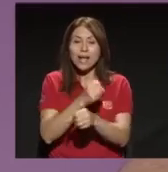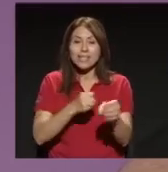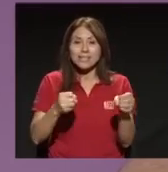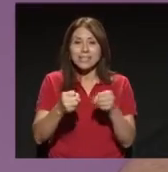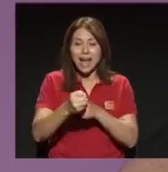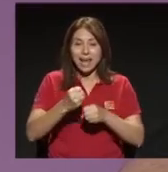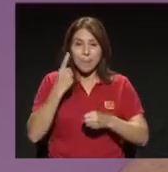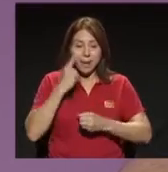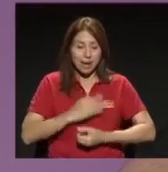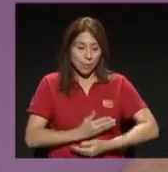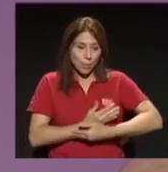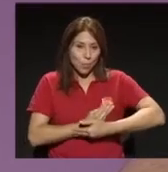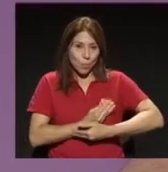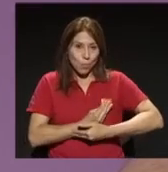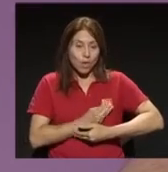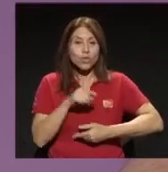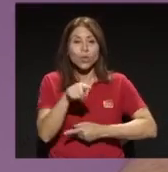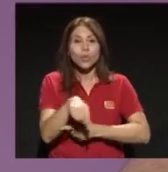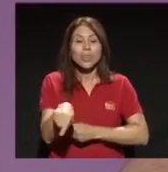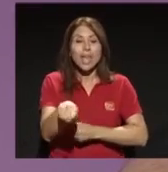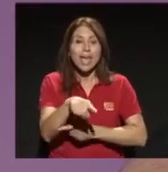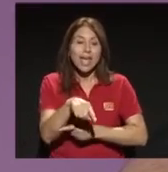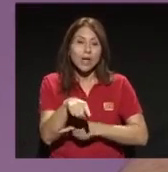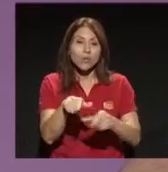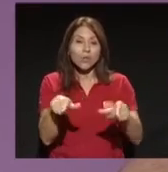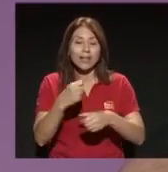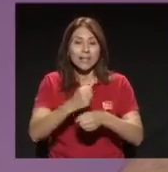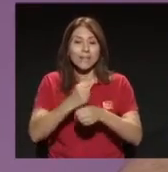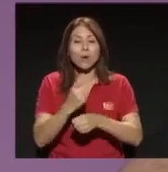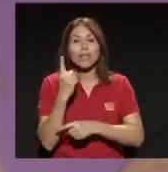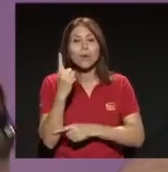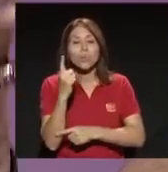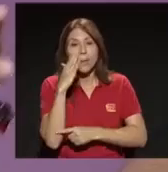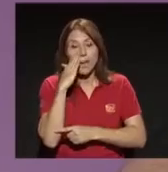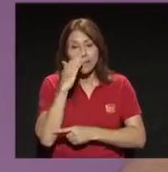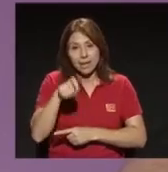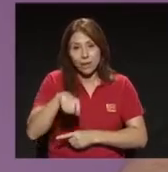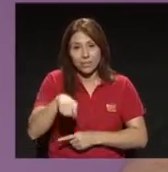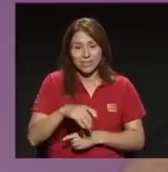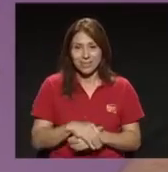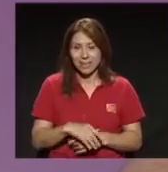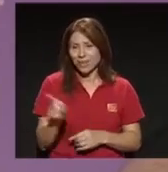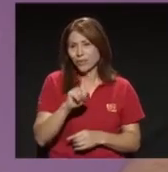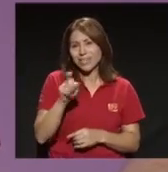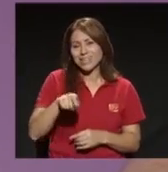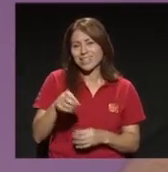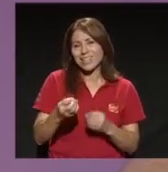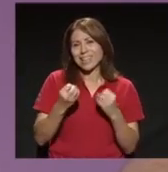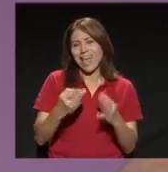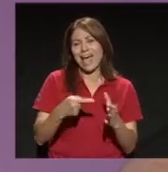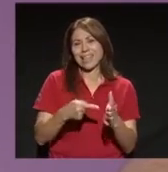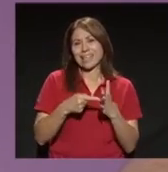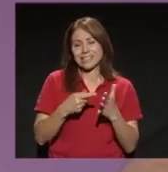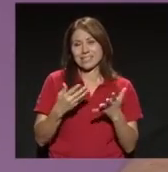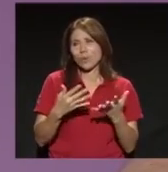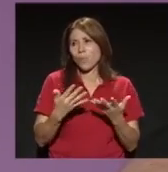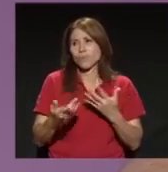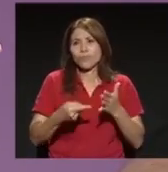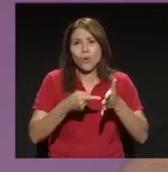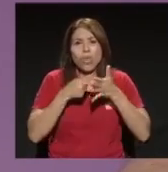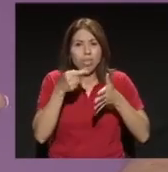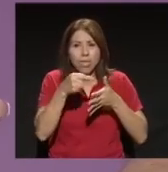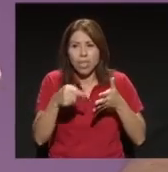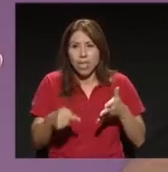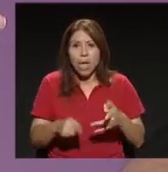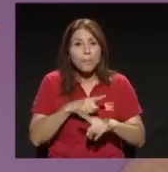haya una madre en periodo a la cala lo necesita no se necesitan tantas condiciones de decir pero que esté el espacio que ya ha